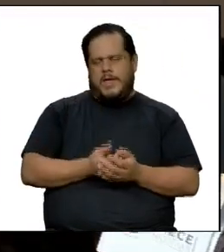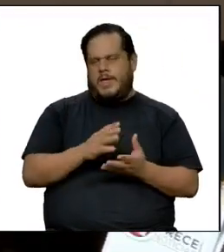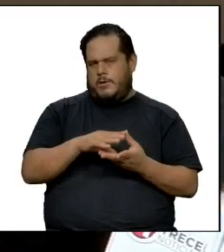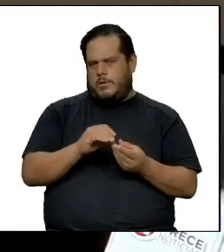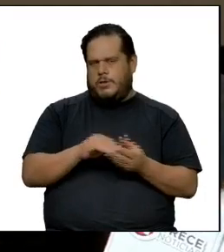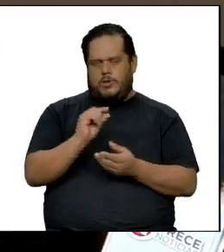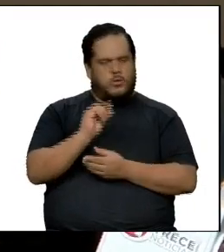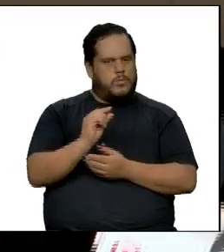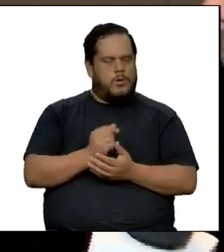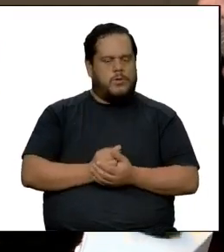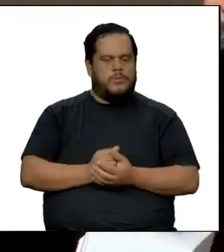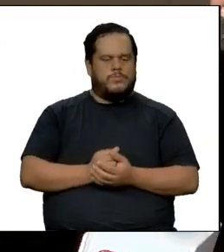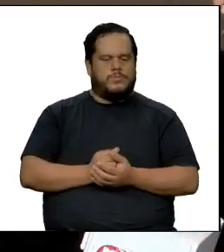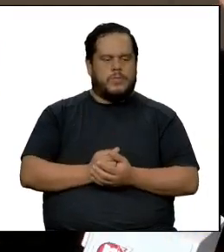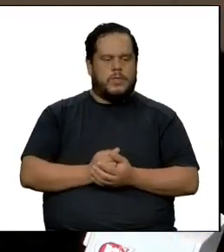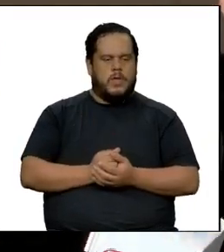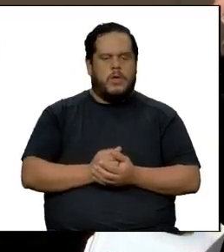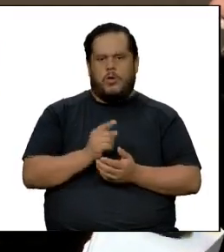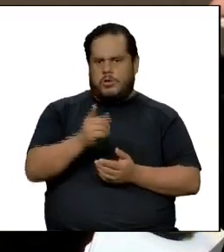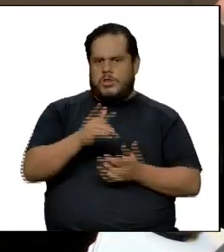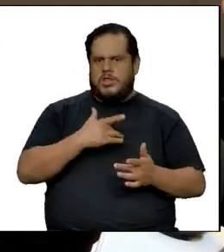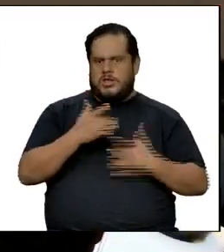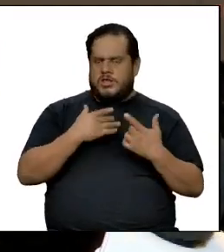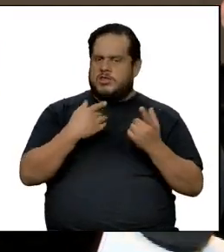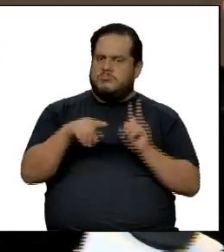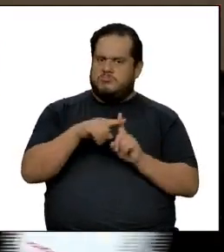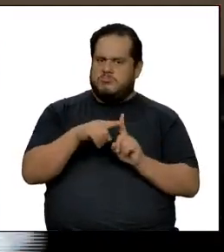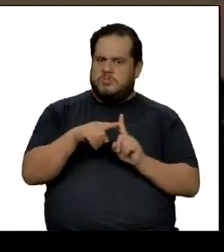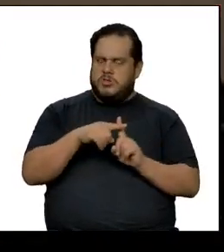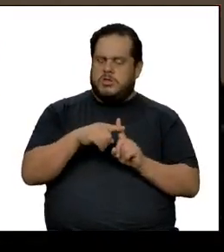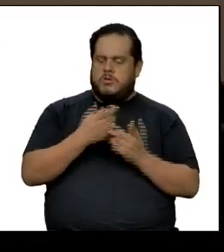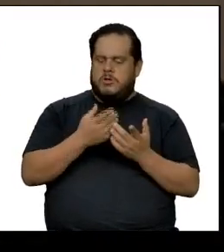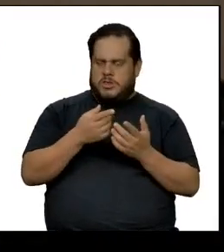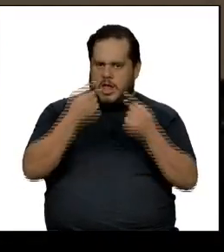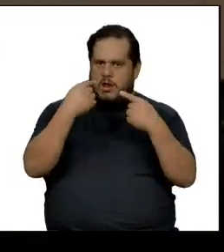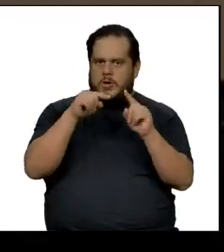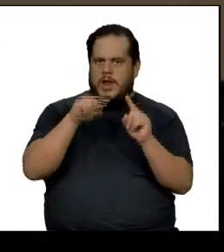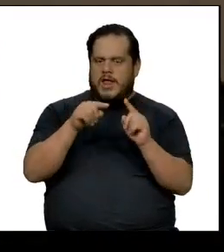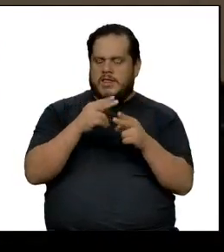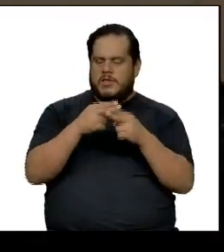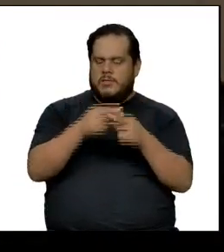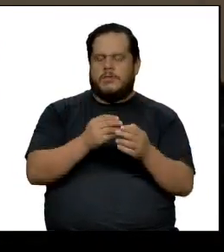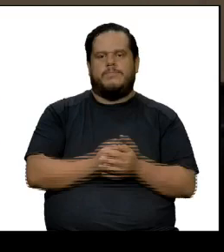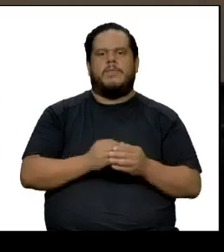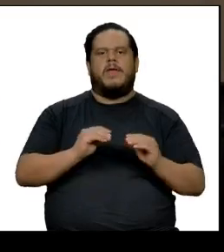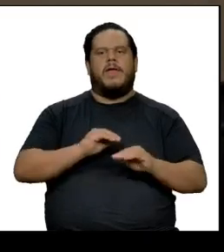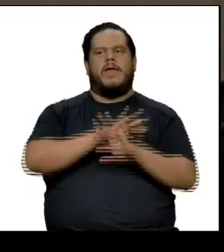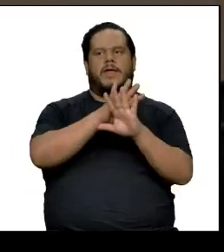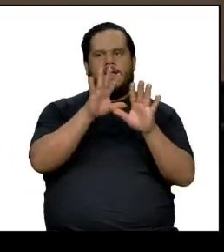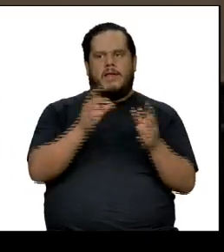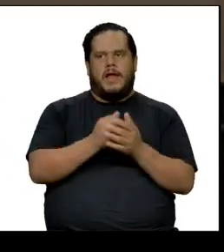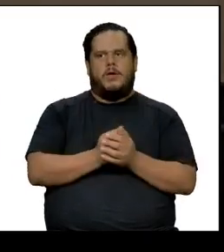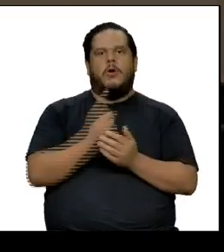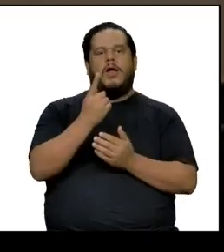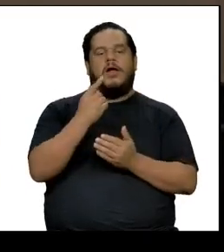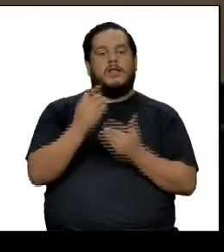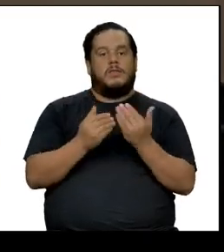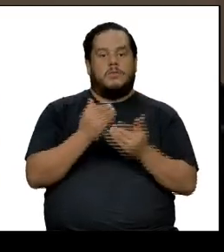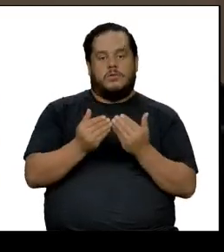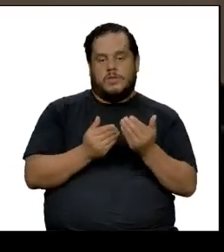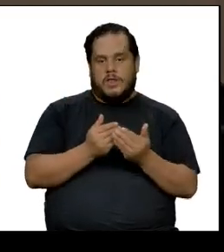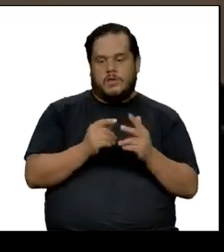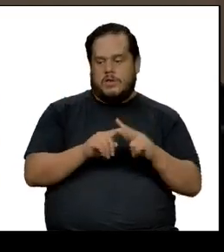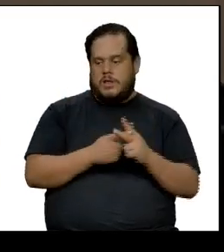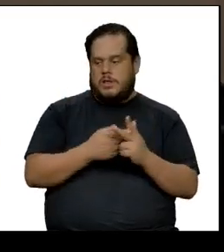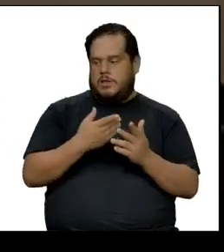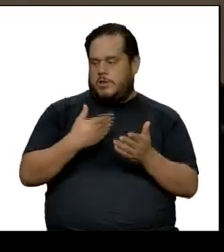se sienten muy positivos de poder lograr esta nominación. Buenas noches. Claro, por supuesto, ha sido un proceso que inició hace un